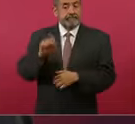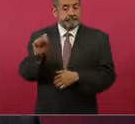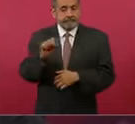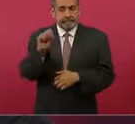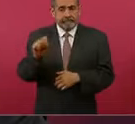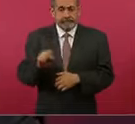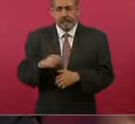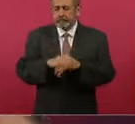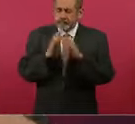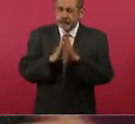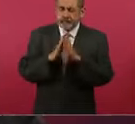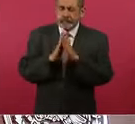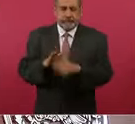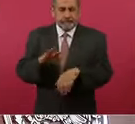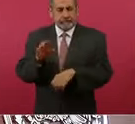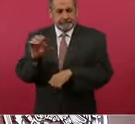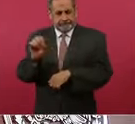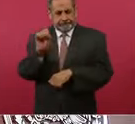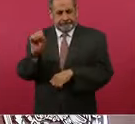eviten